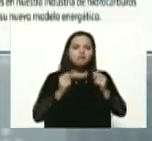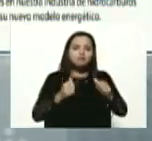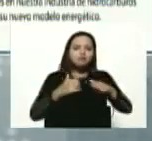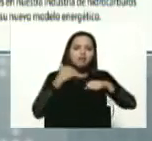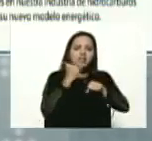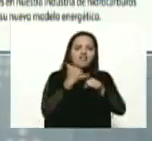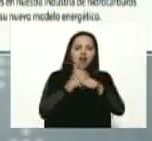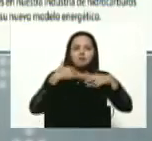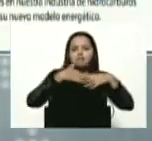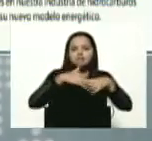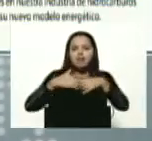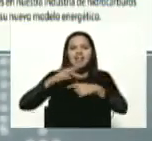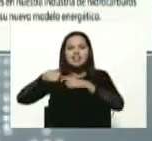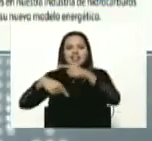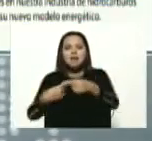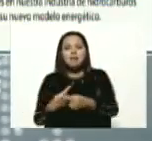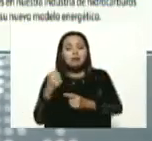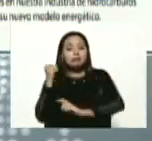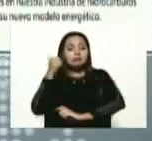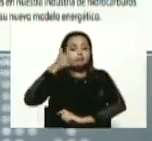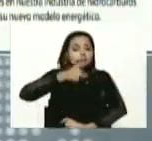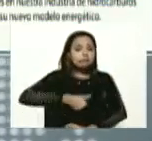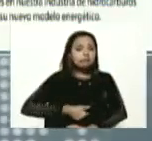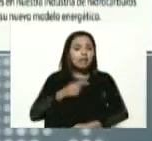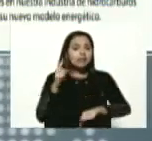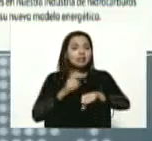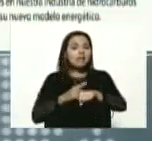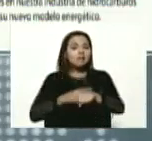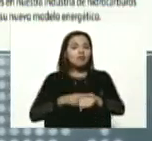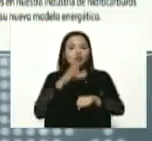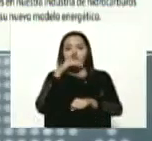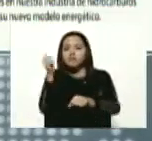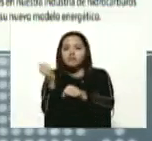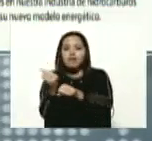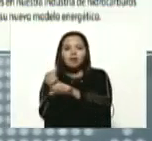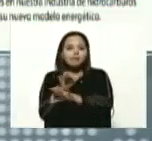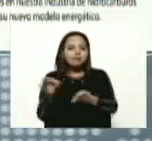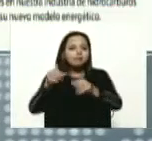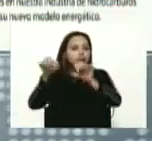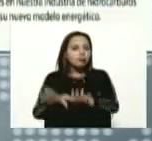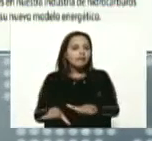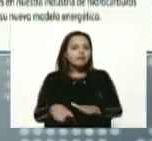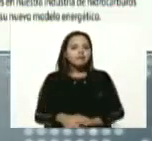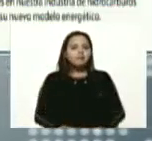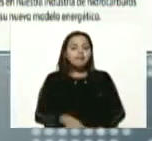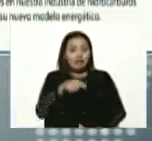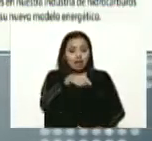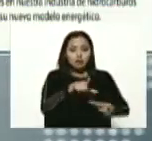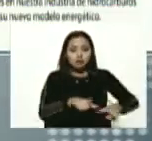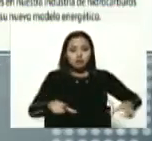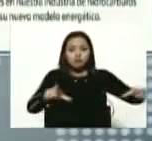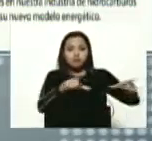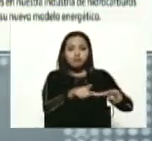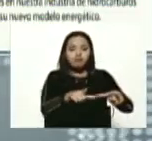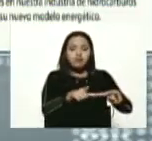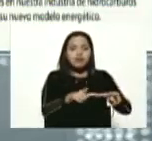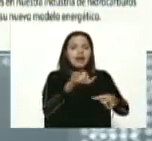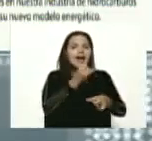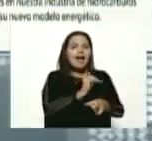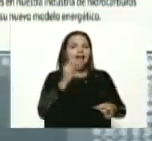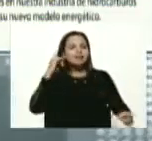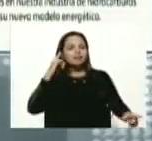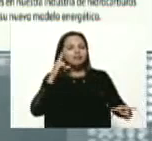operaciones después de mucho tiempo fuera de servicio. Este importante complejo será el